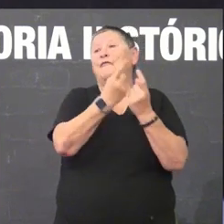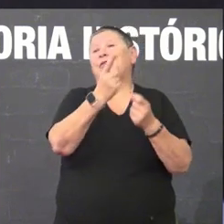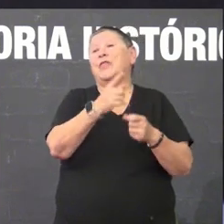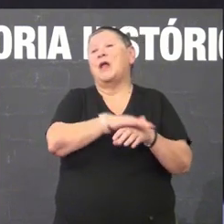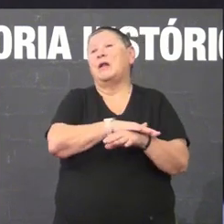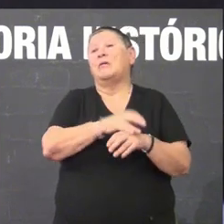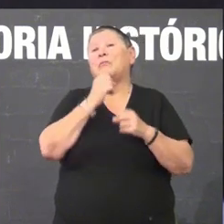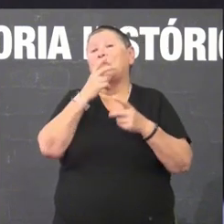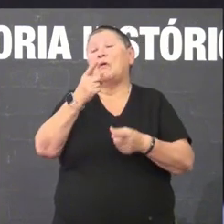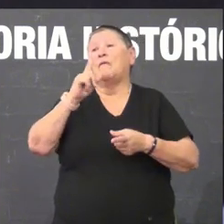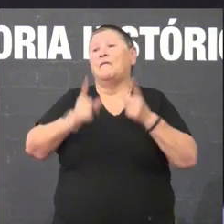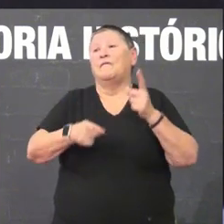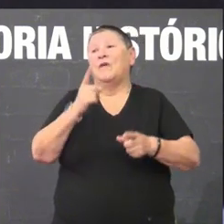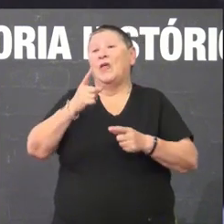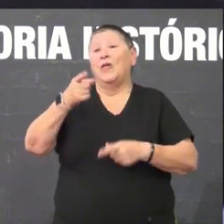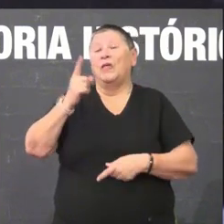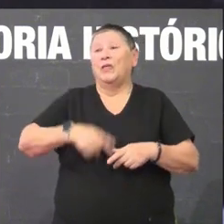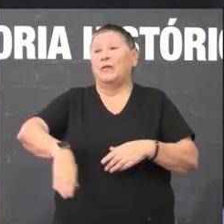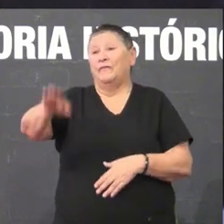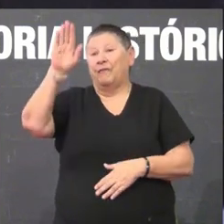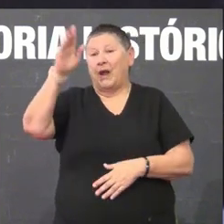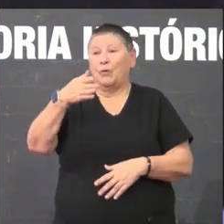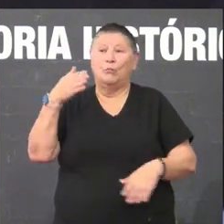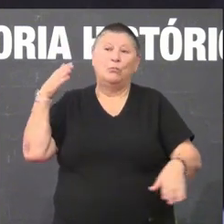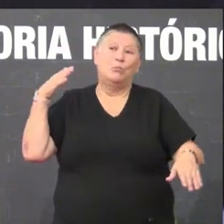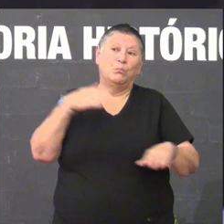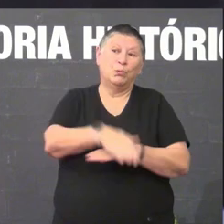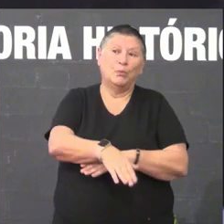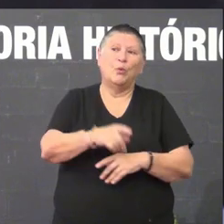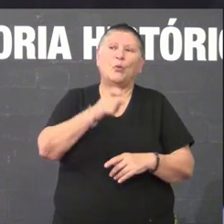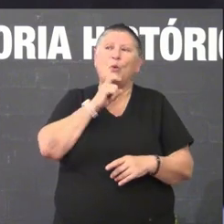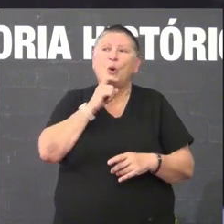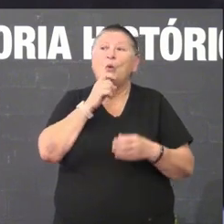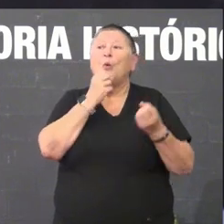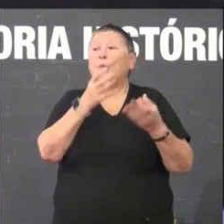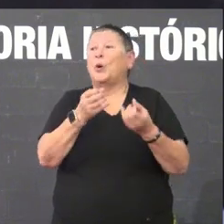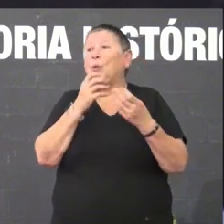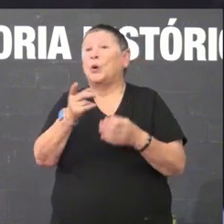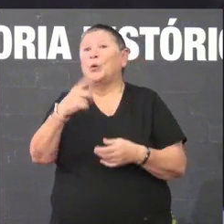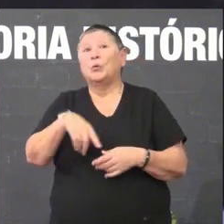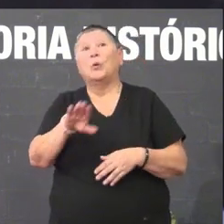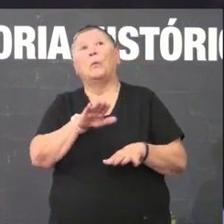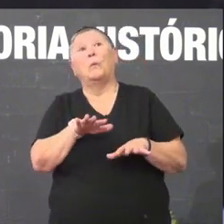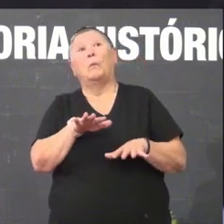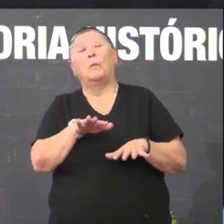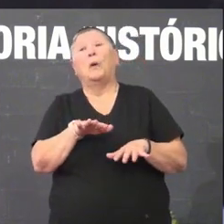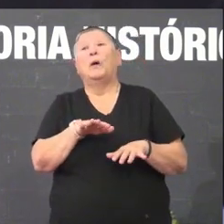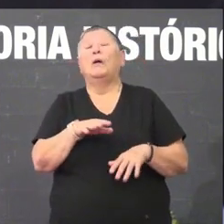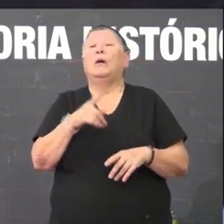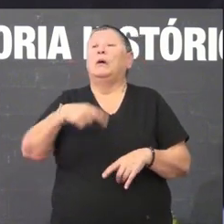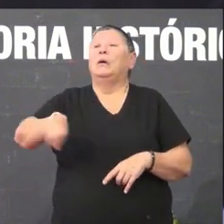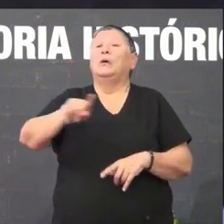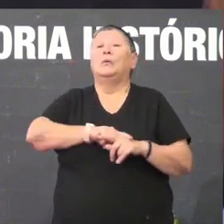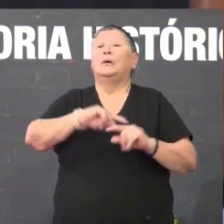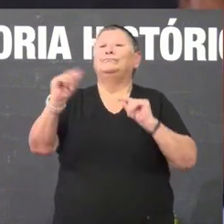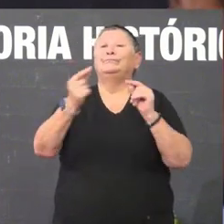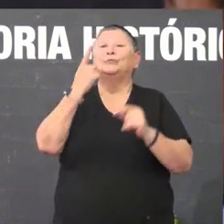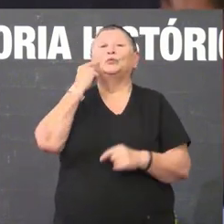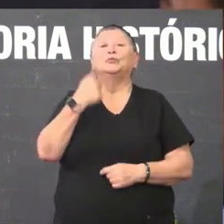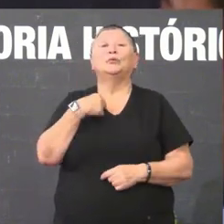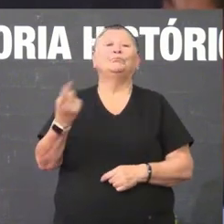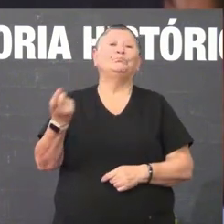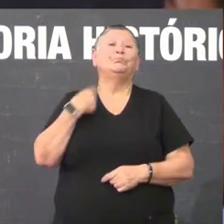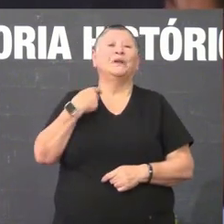de la dictadura y la transición a la democracia hay un lugar común que es esto de yo corrí de los grises a